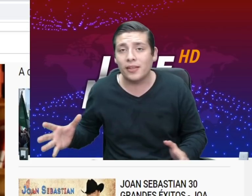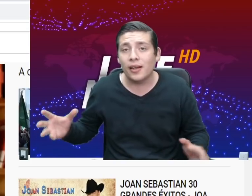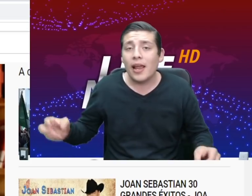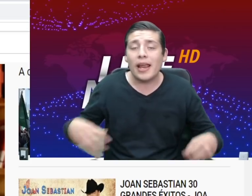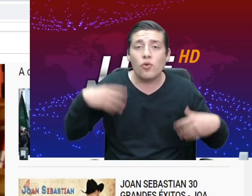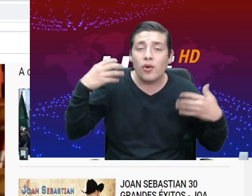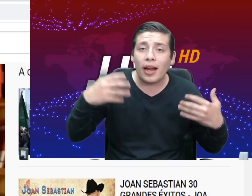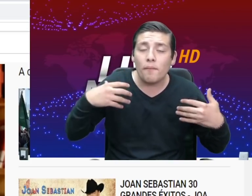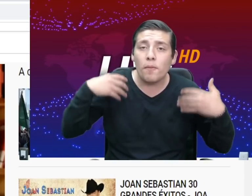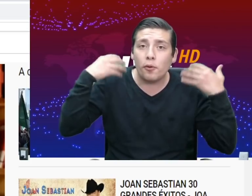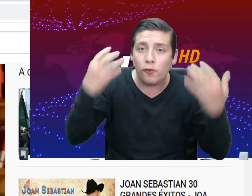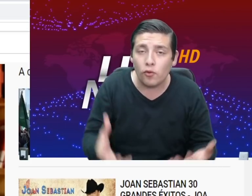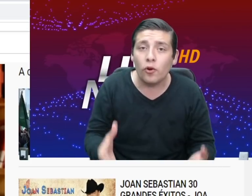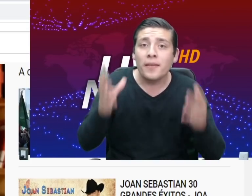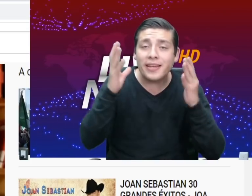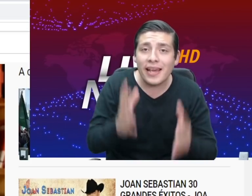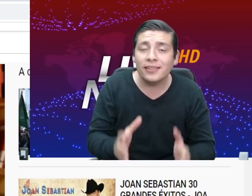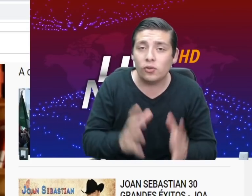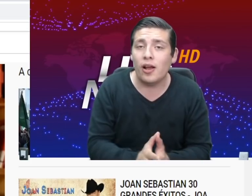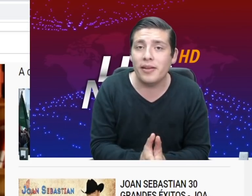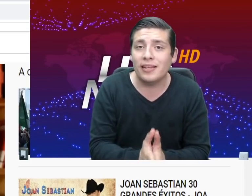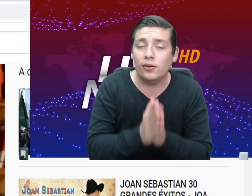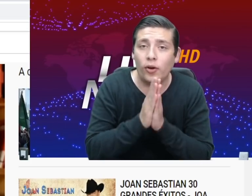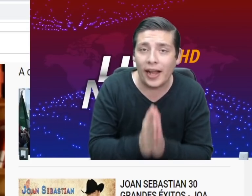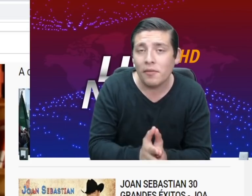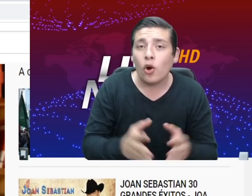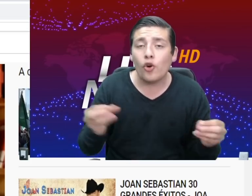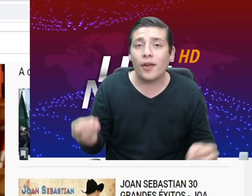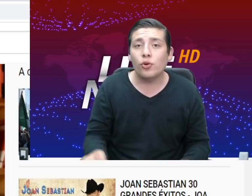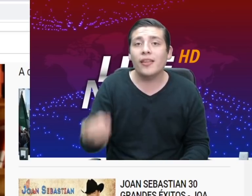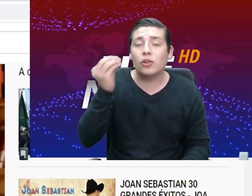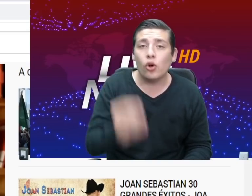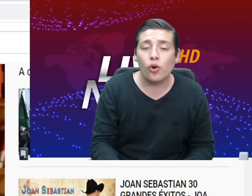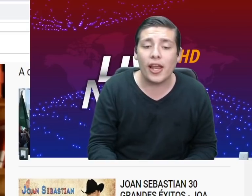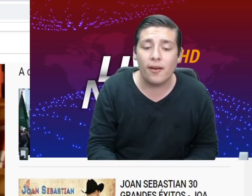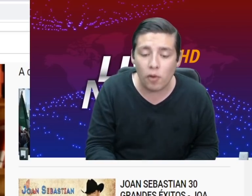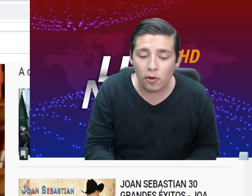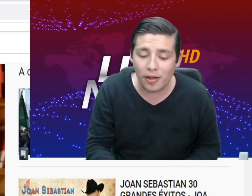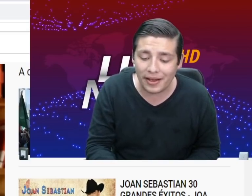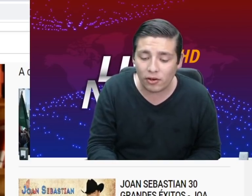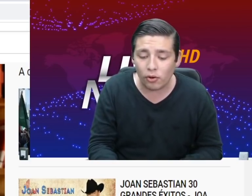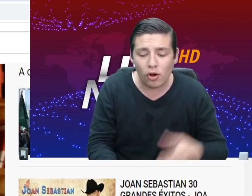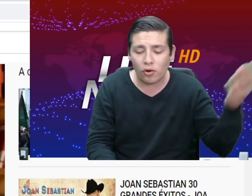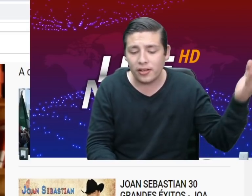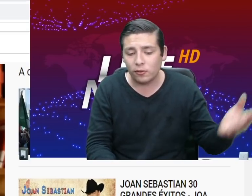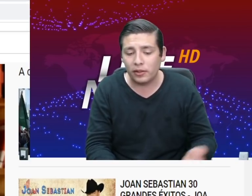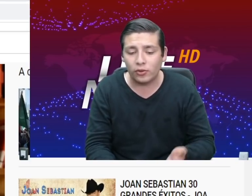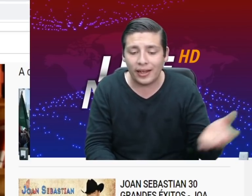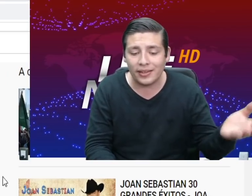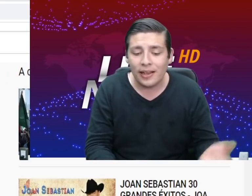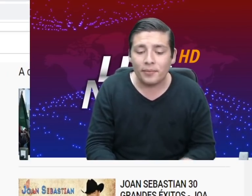de pensar en un cambio profundo, y ese solamente se logrará con ayuda de todo el pueblo de México, no con